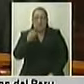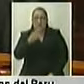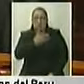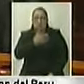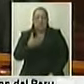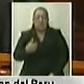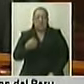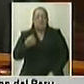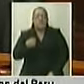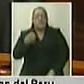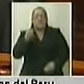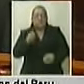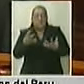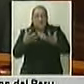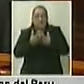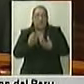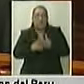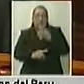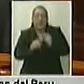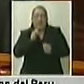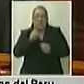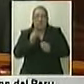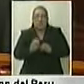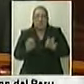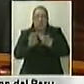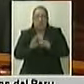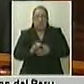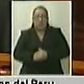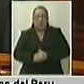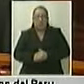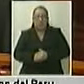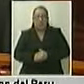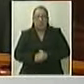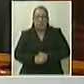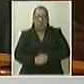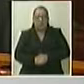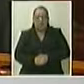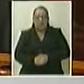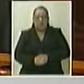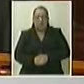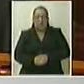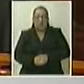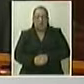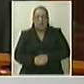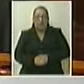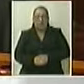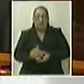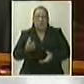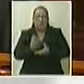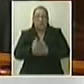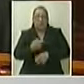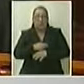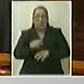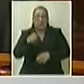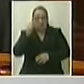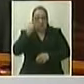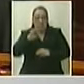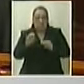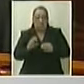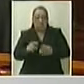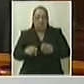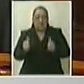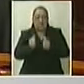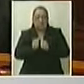presidente, de incidir en que es inviable de dividir el Colegio Profesional de Ingenieros, porque esto van a agarrar